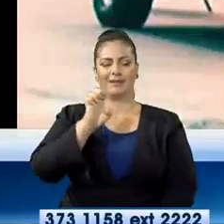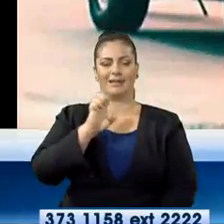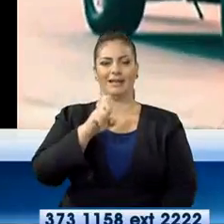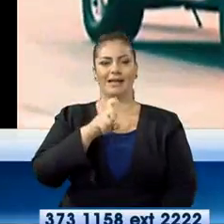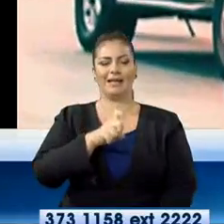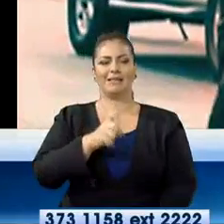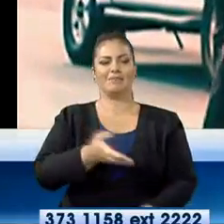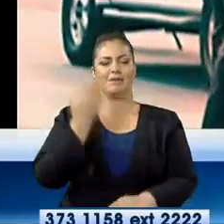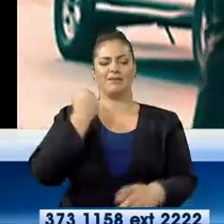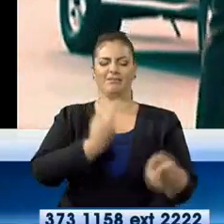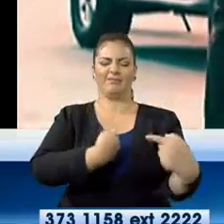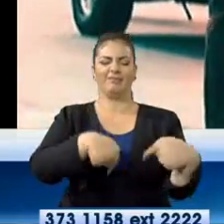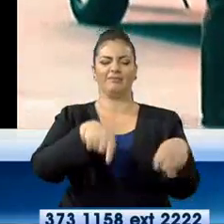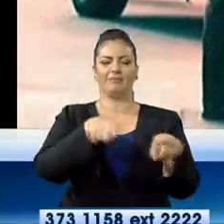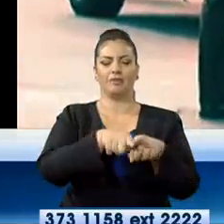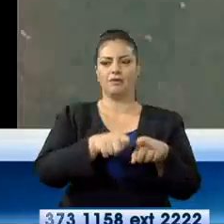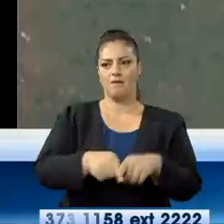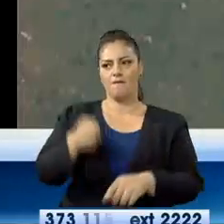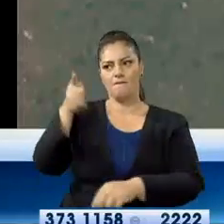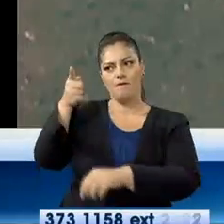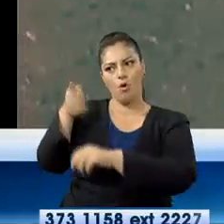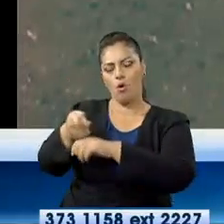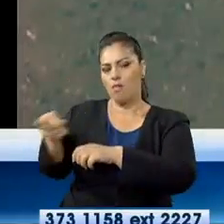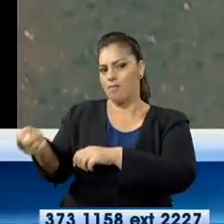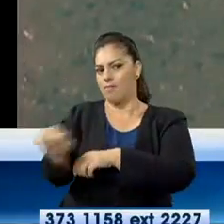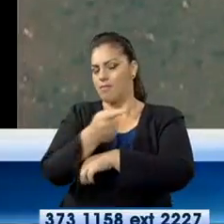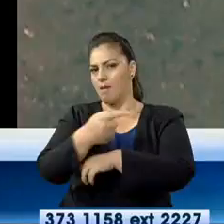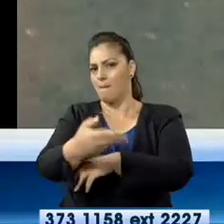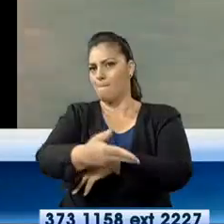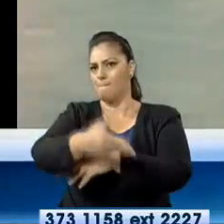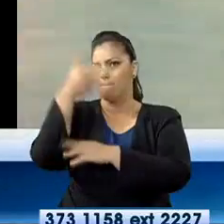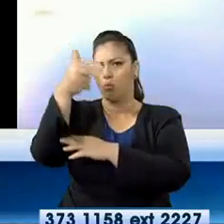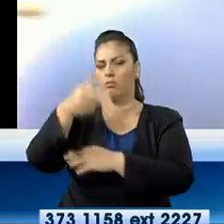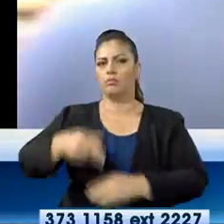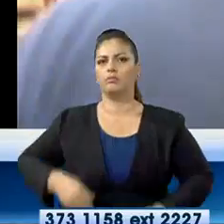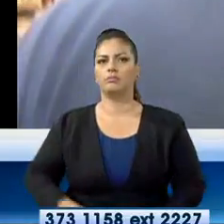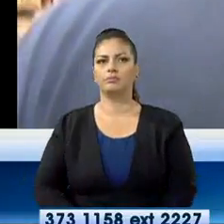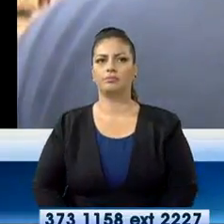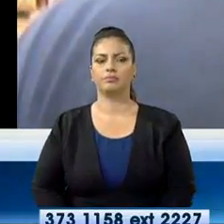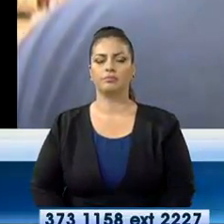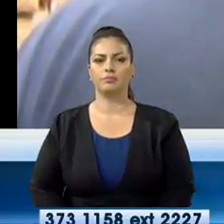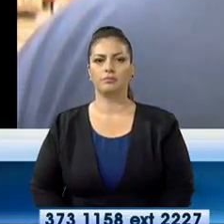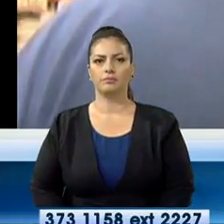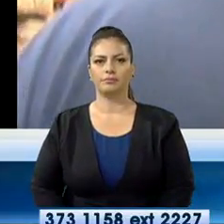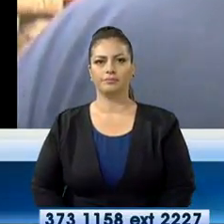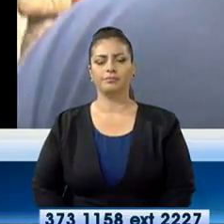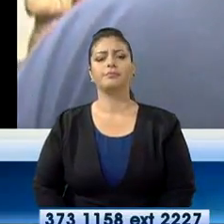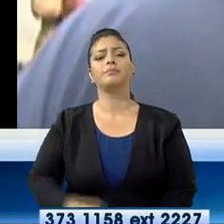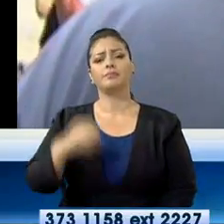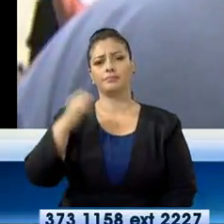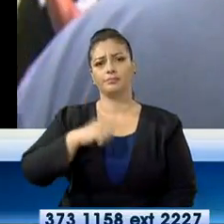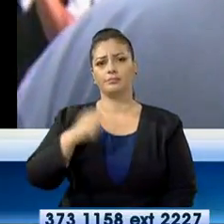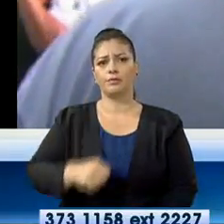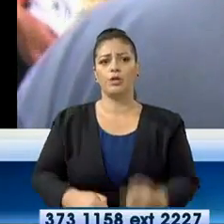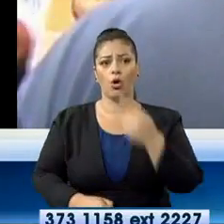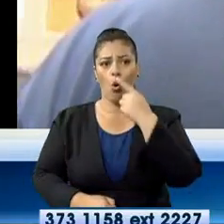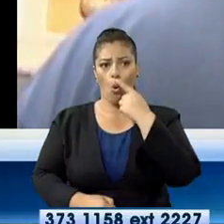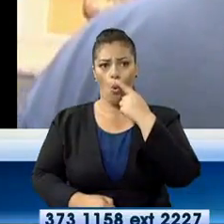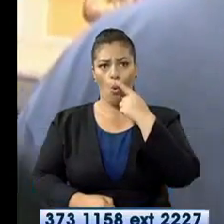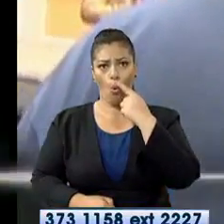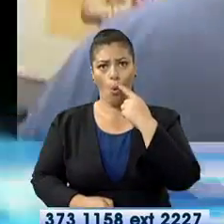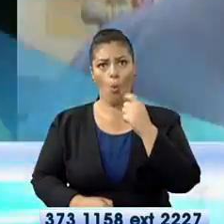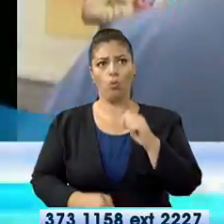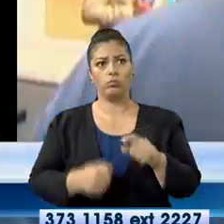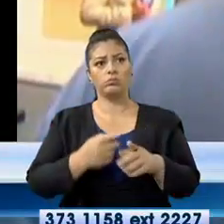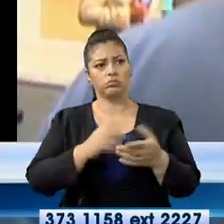plan? Respondería que la víctima pretendió alejarse de su verdugo. Él es esposo de ella porque está preso por sicariato,